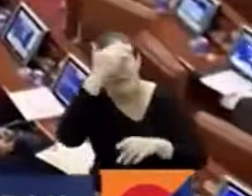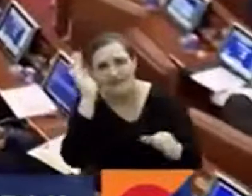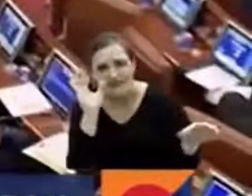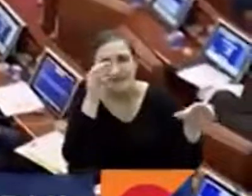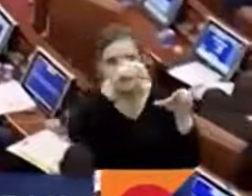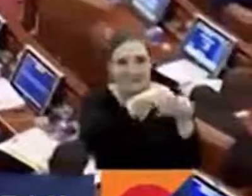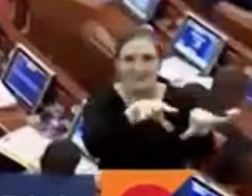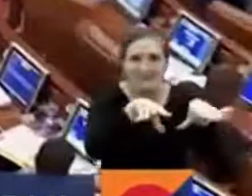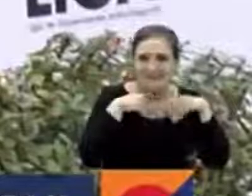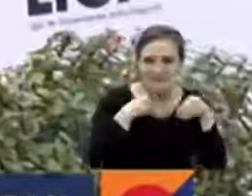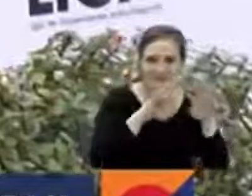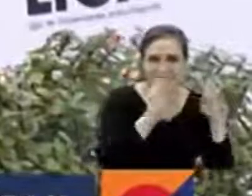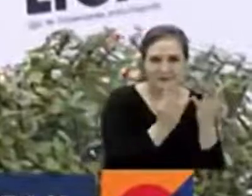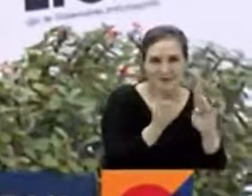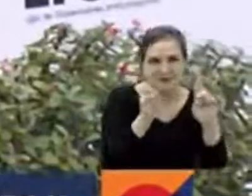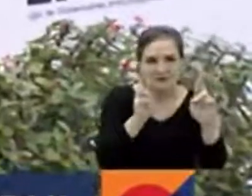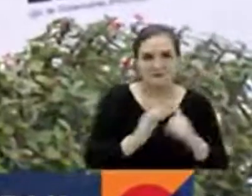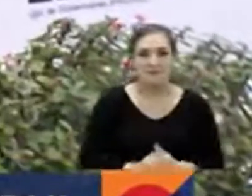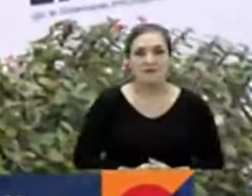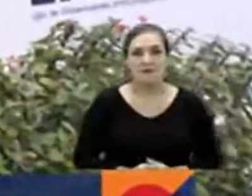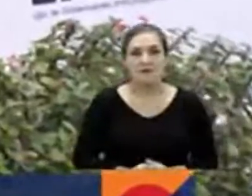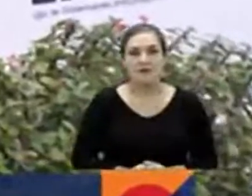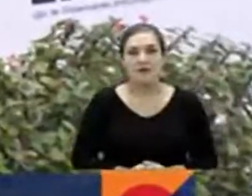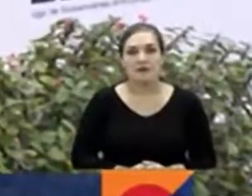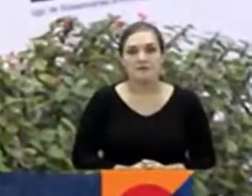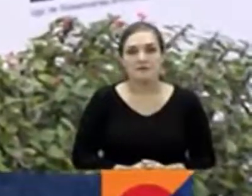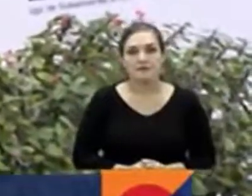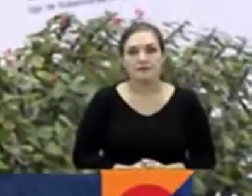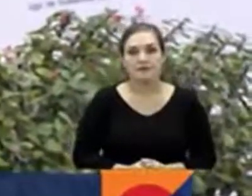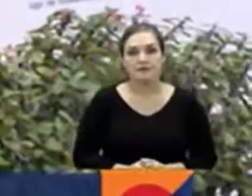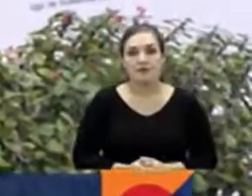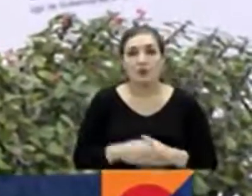de la República. Es el voto de